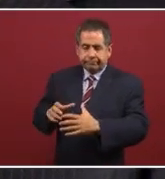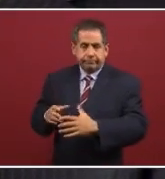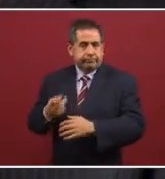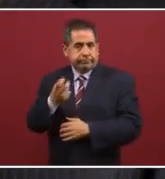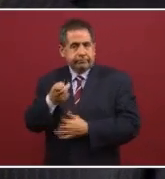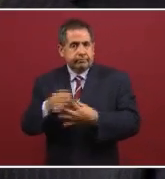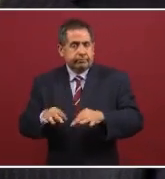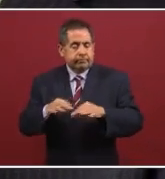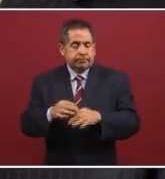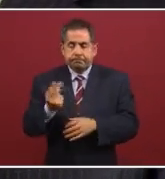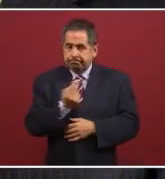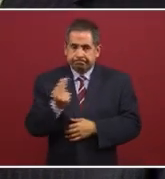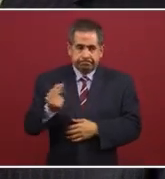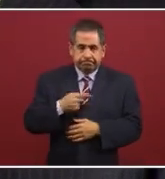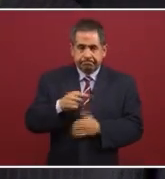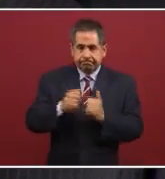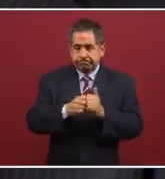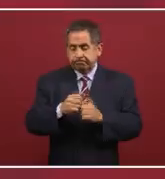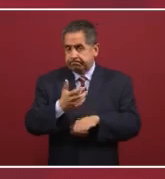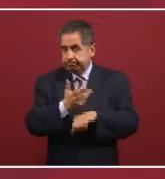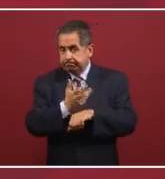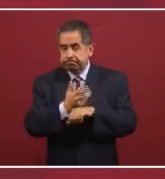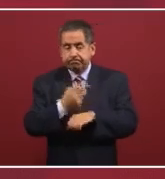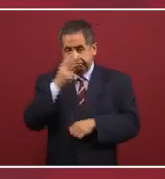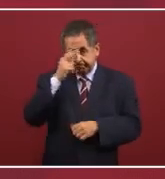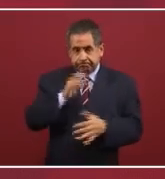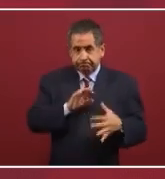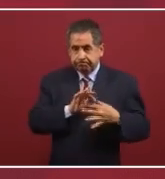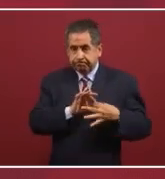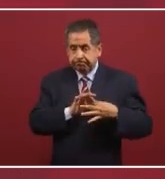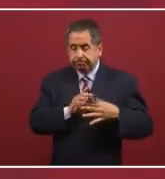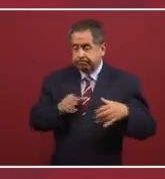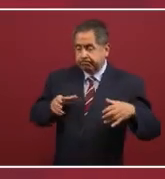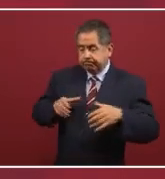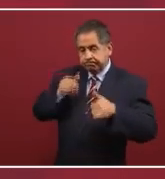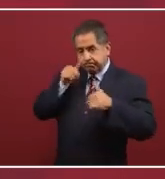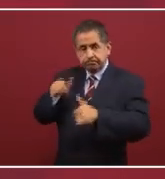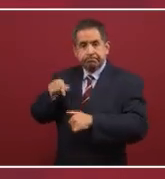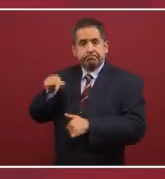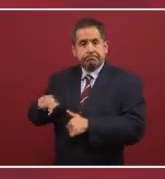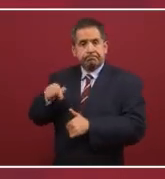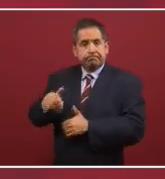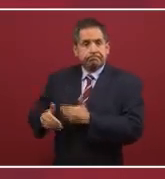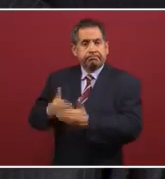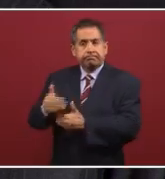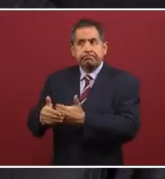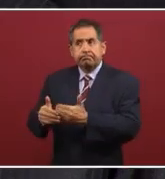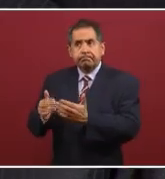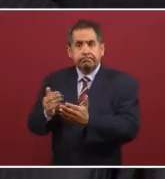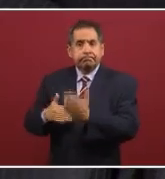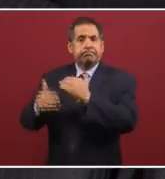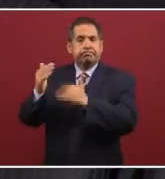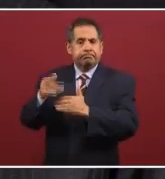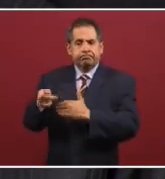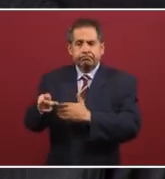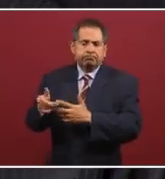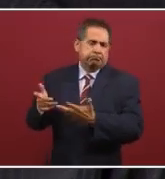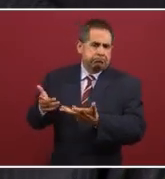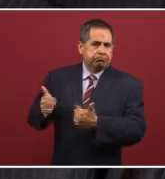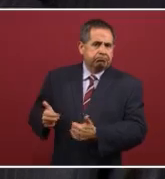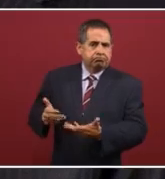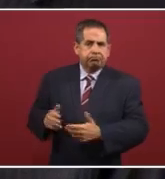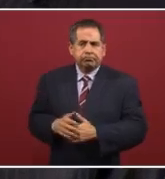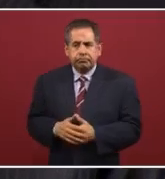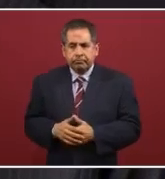bilateral de cooperación para el desarrollo. lo que hemos estado planteando.